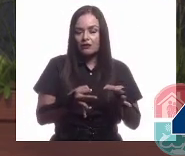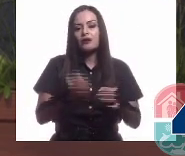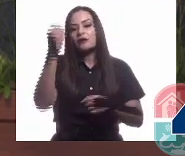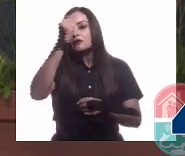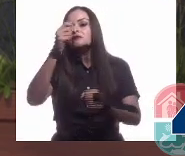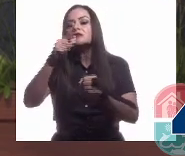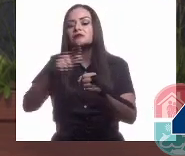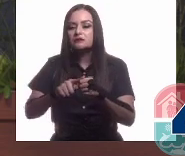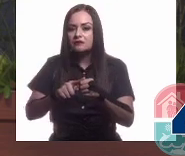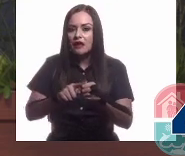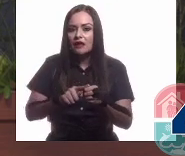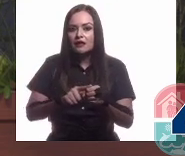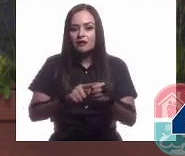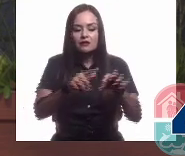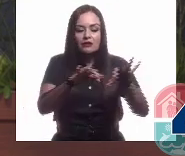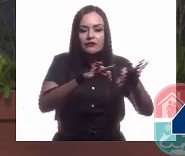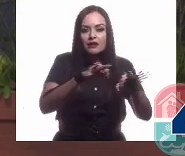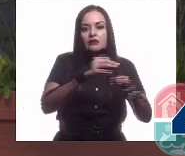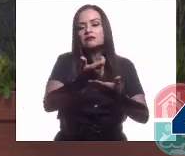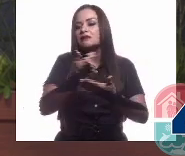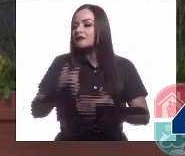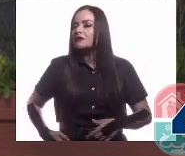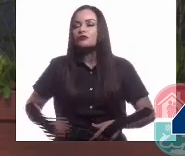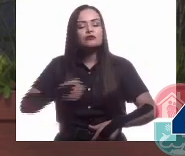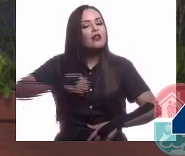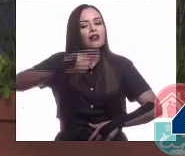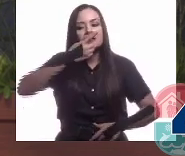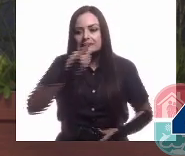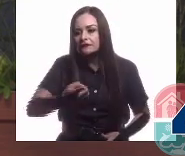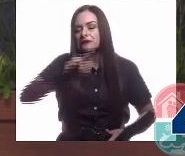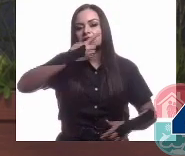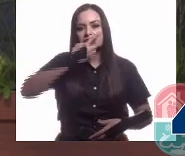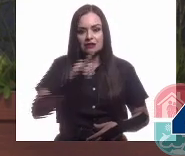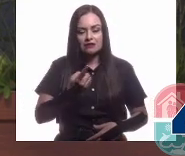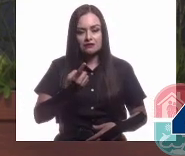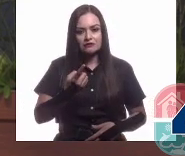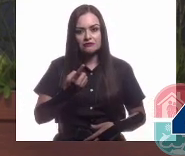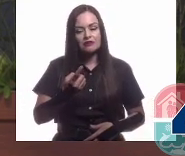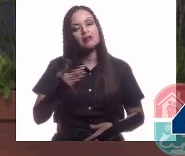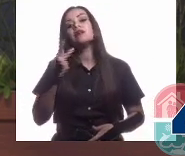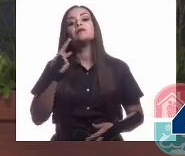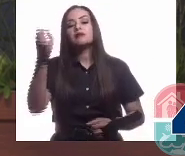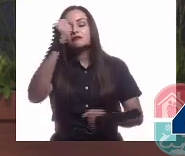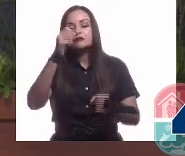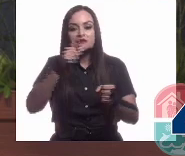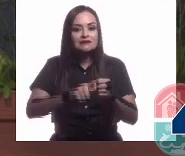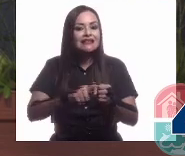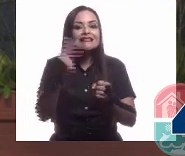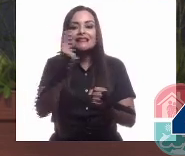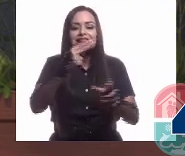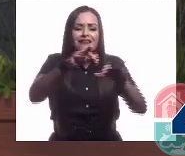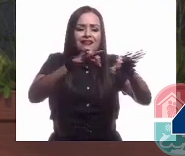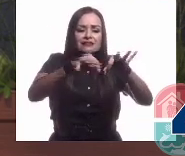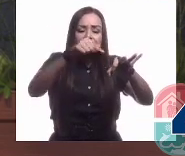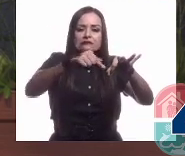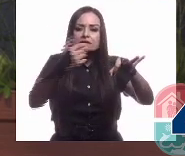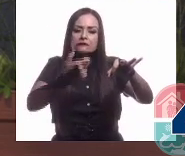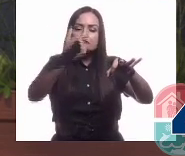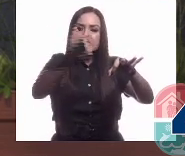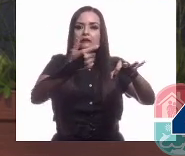social bien pagados. Lo he dicho e insisto, la mejor política social es generar empleos bien